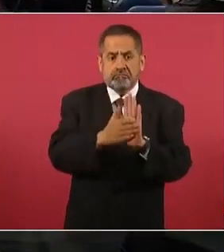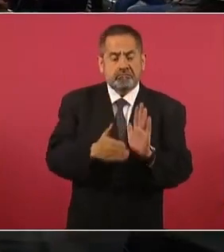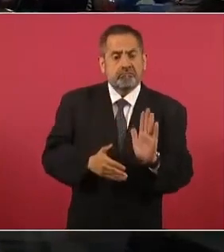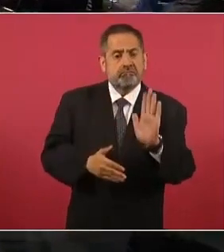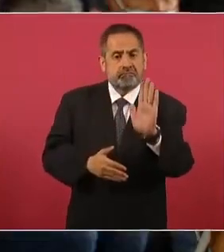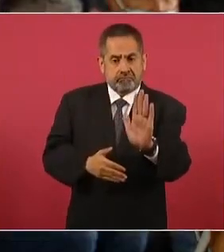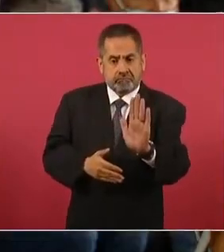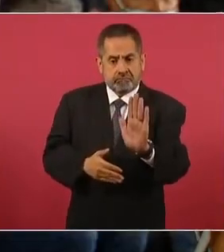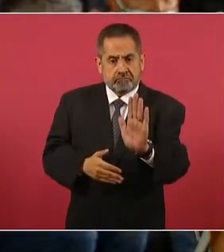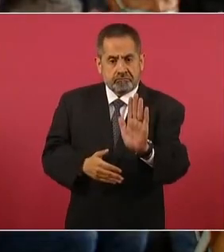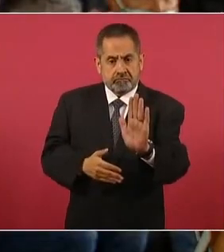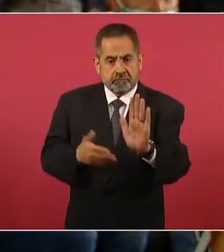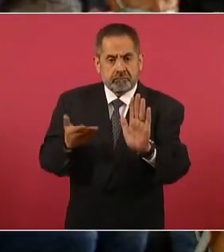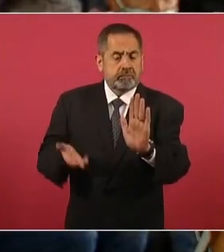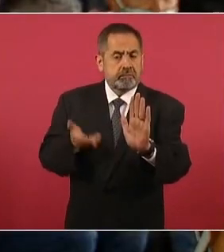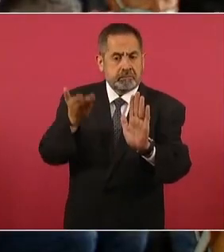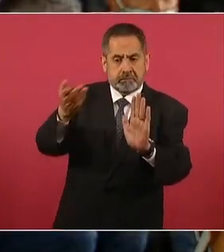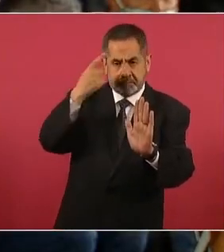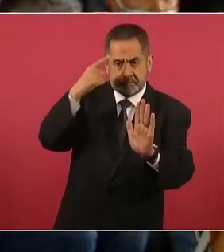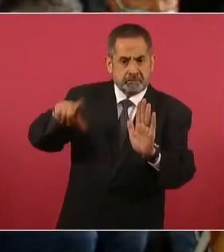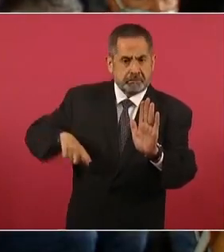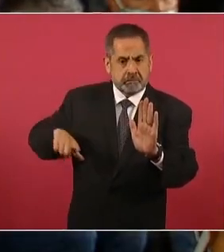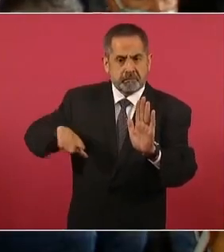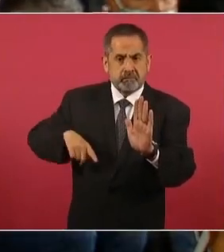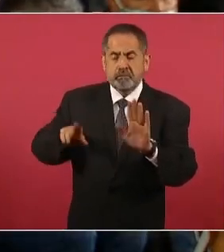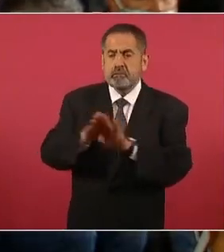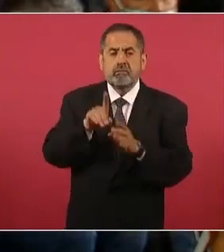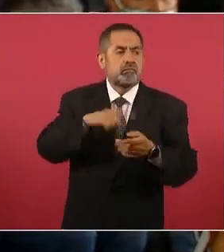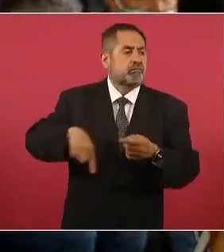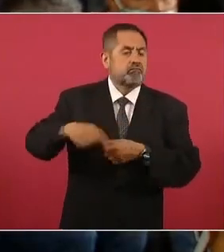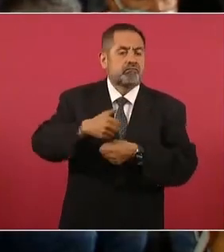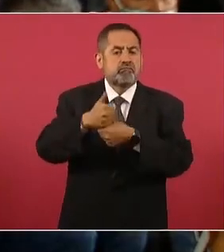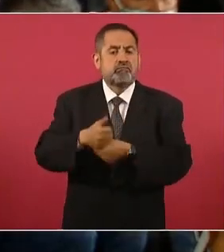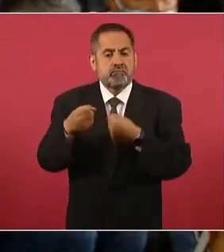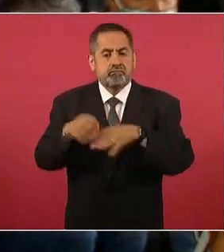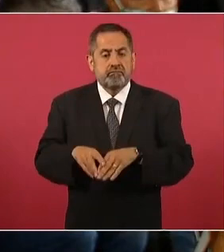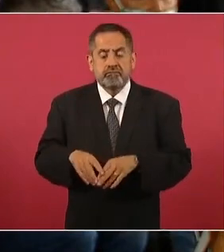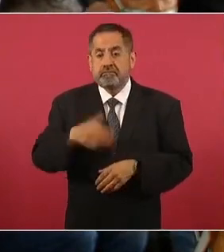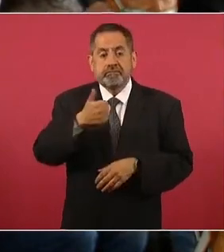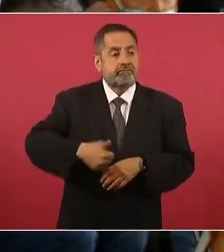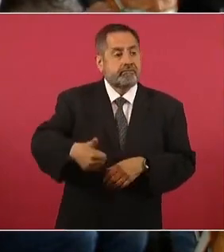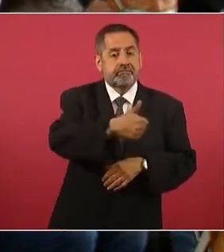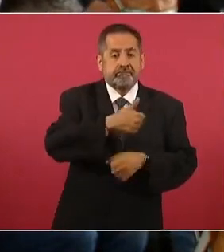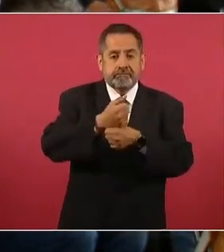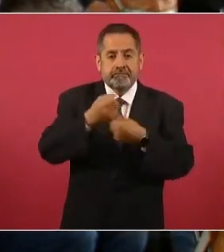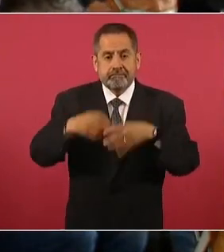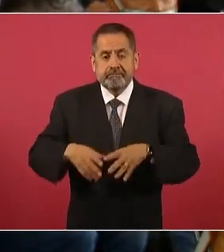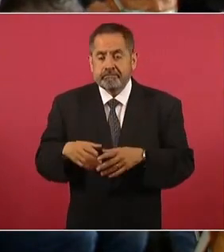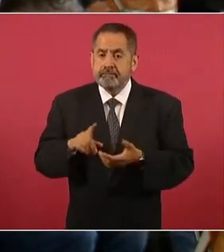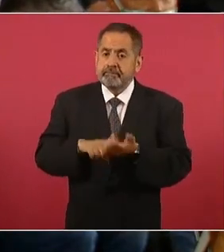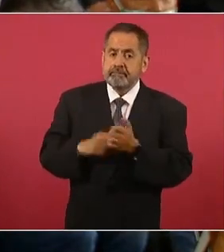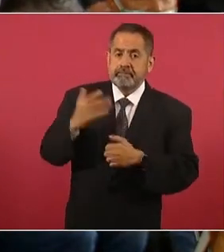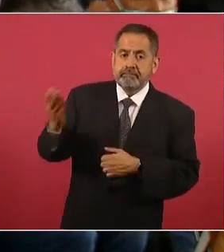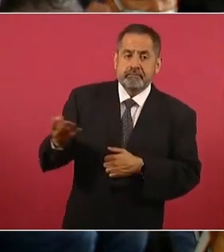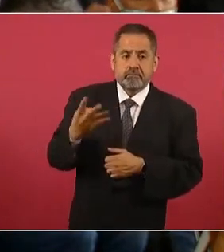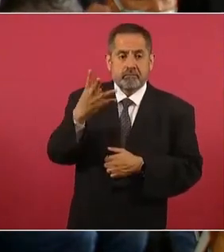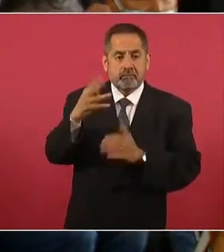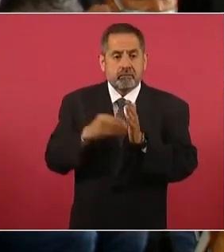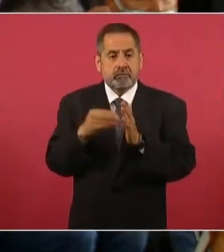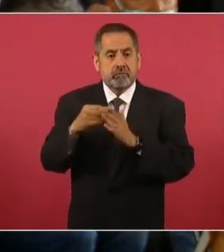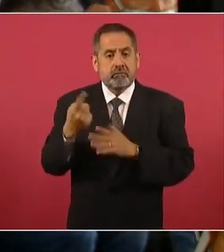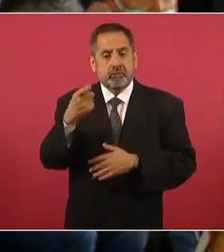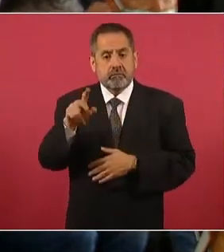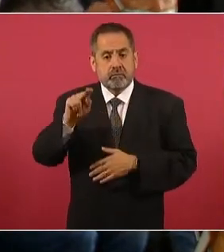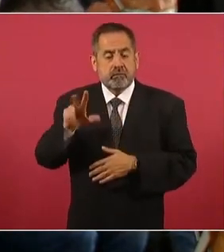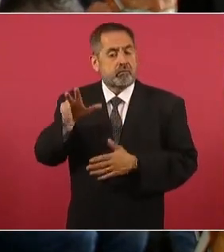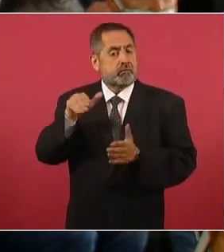usted como gobierno por las víctimas. Por cada víctima le van a pedir a usted 4.188.000 pesos, que